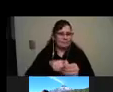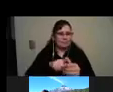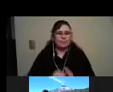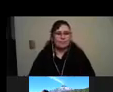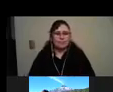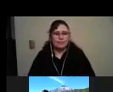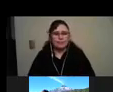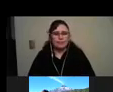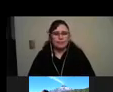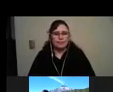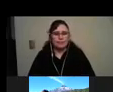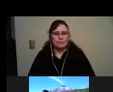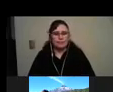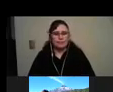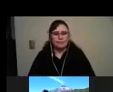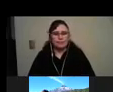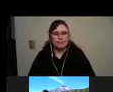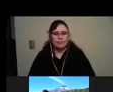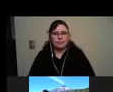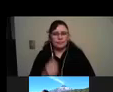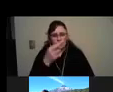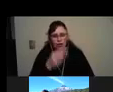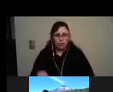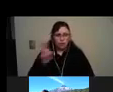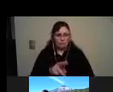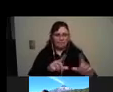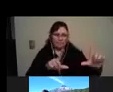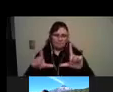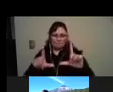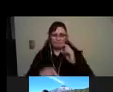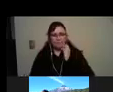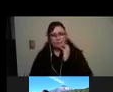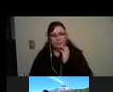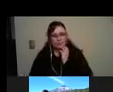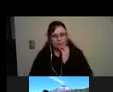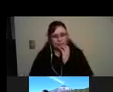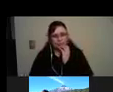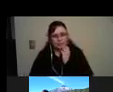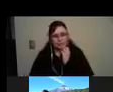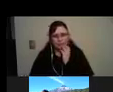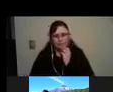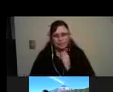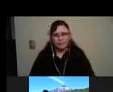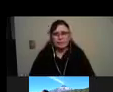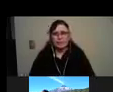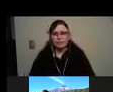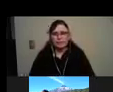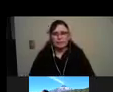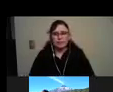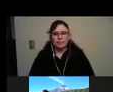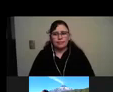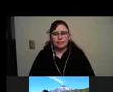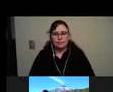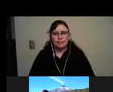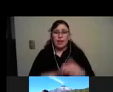Y vuelvo a proyectar, ¿cierto? Ahora, particularmente